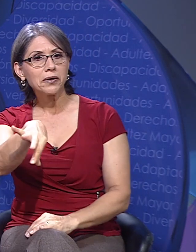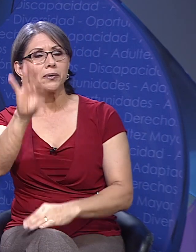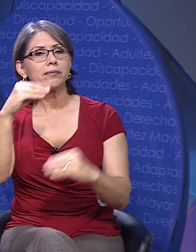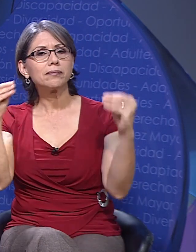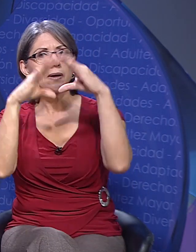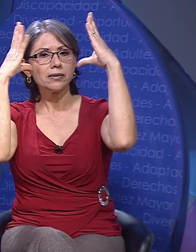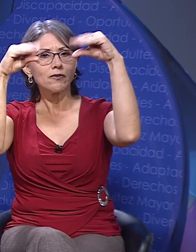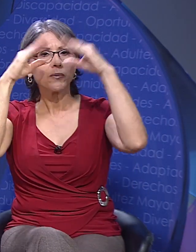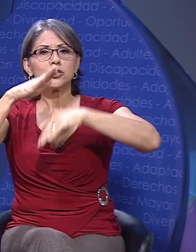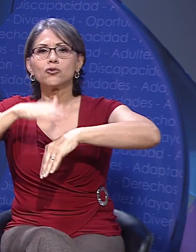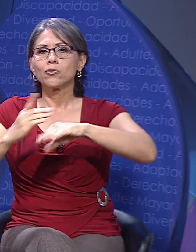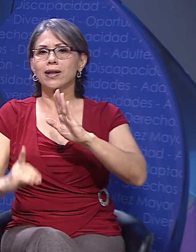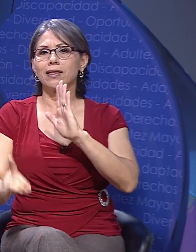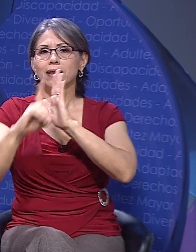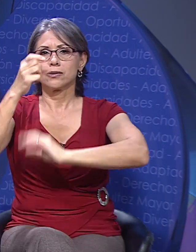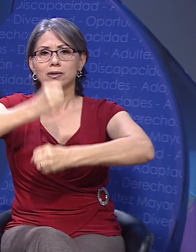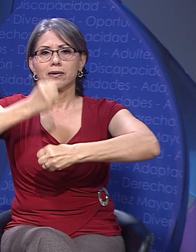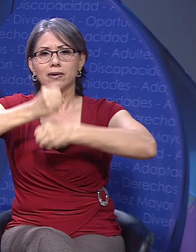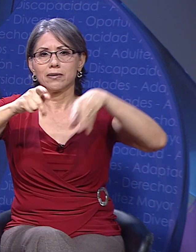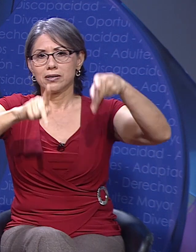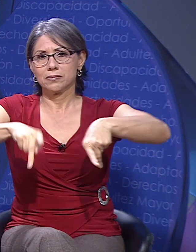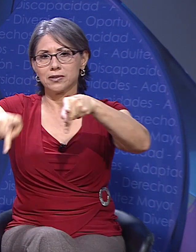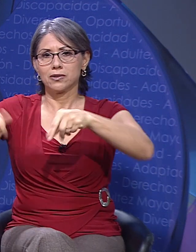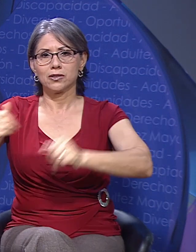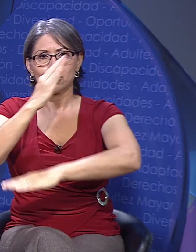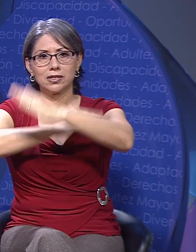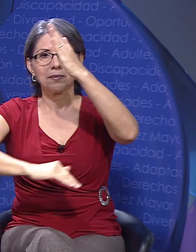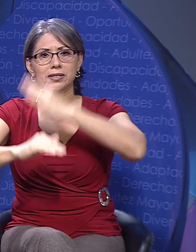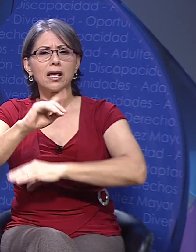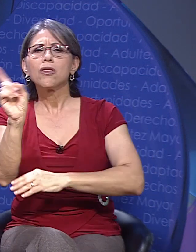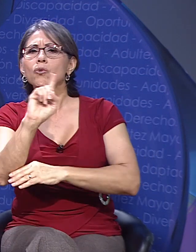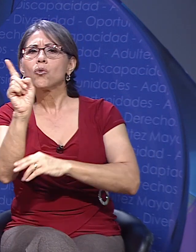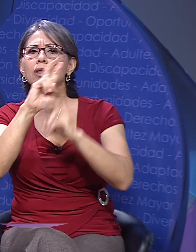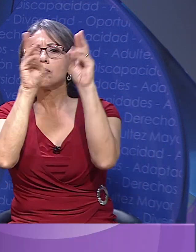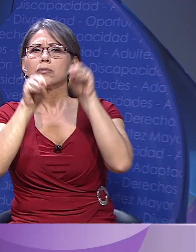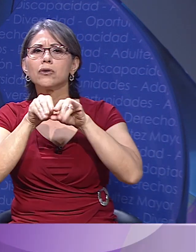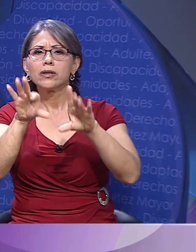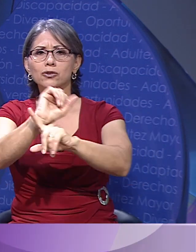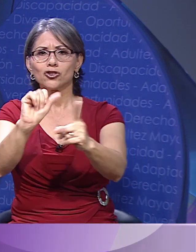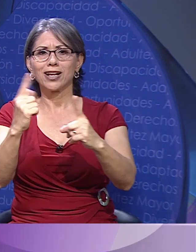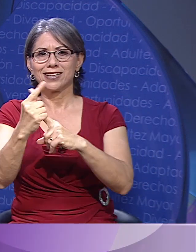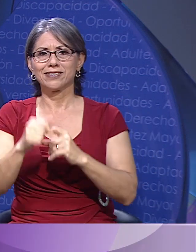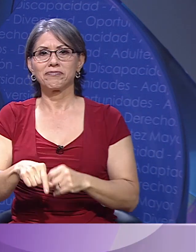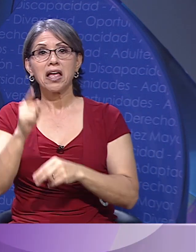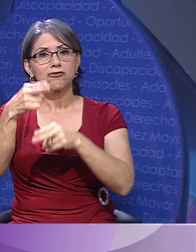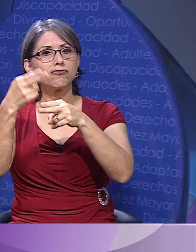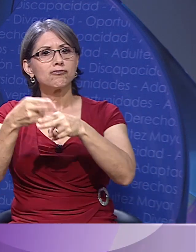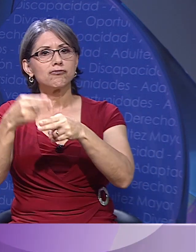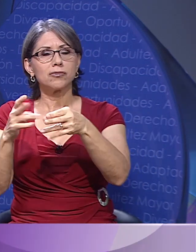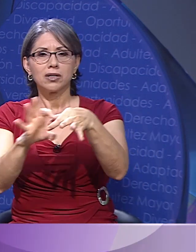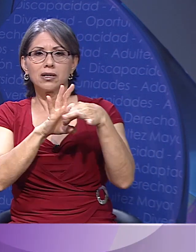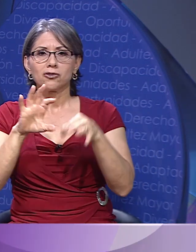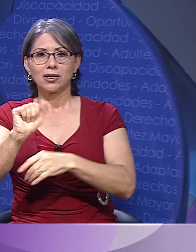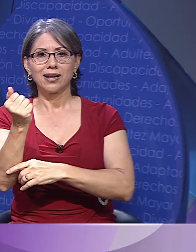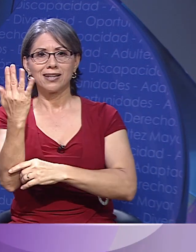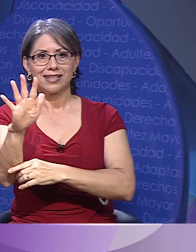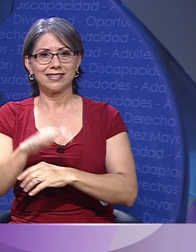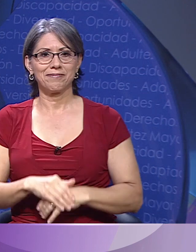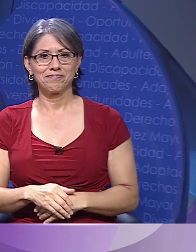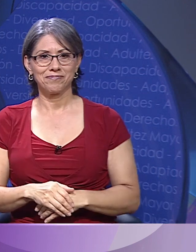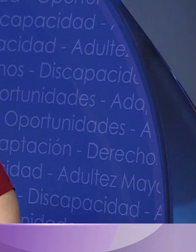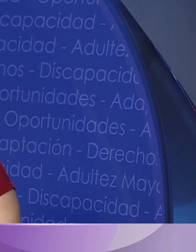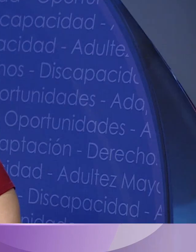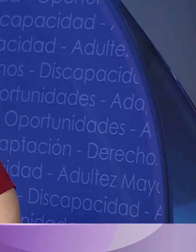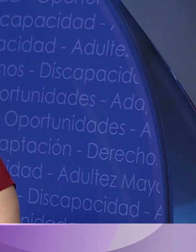Encuentre más información sobre el derecho al trabajo de las personas con discapacidad en nuestras redes sociales. Nos encuentra como Nexos Canal